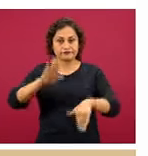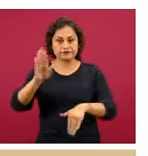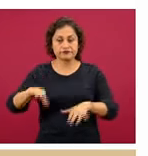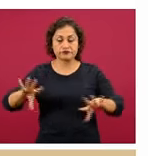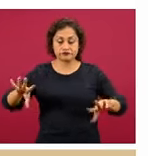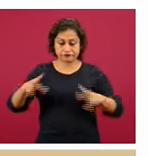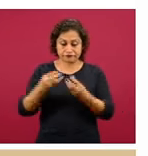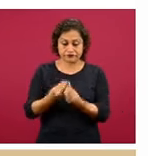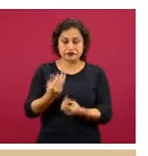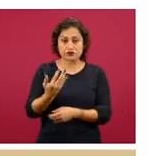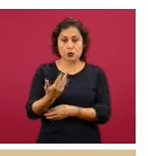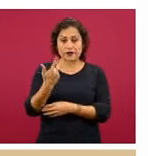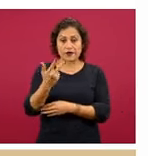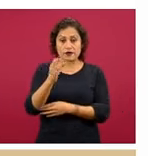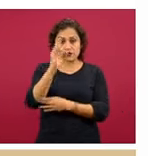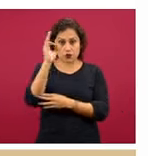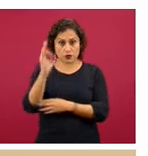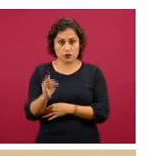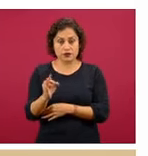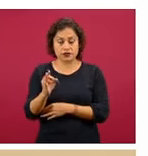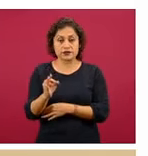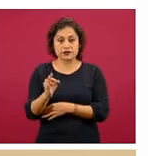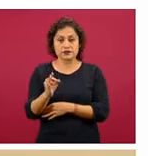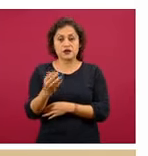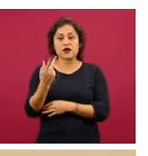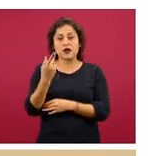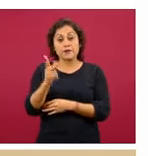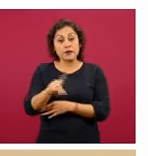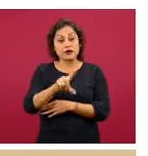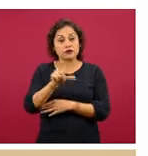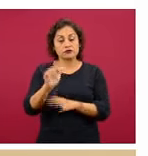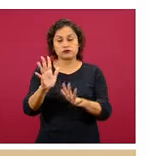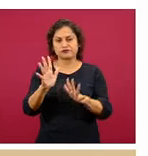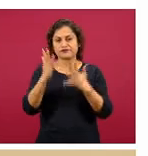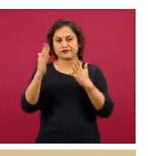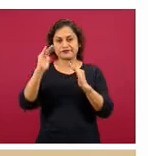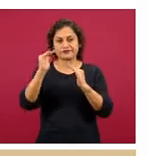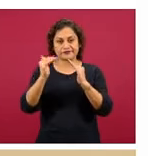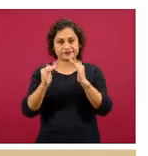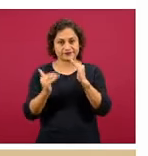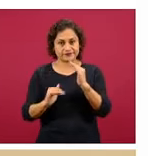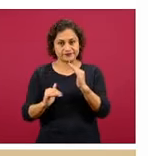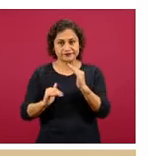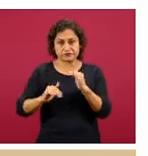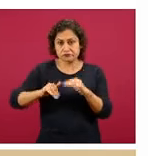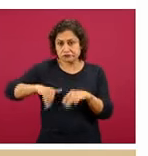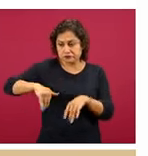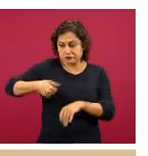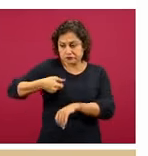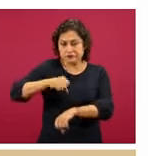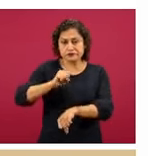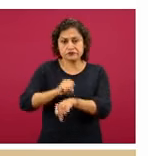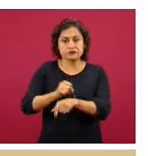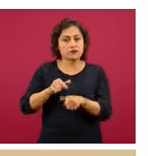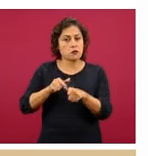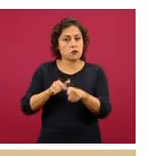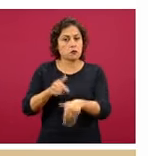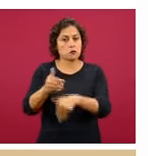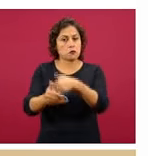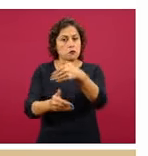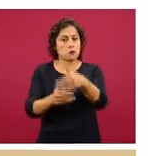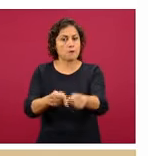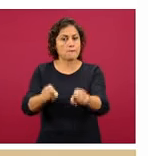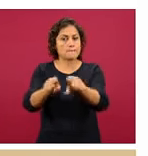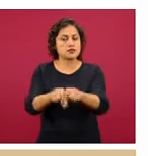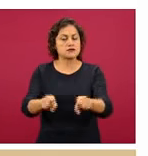hasta 58% de exceso, pero también tuvo un descenso muy rápido y ya en las últimas semanas prácticamente se ha mantenido estable